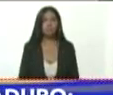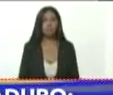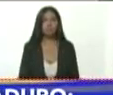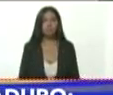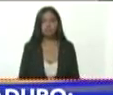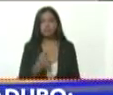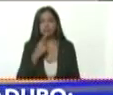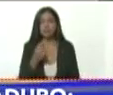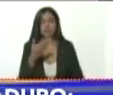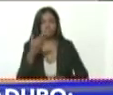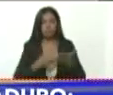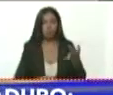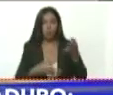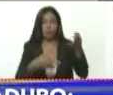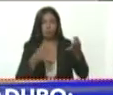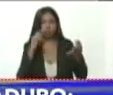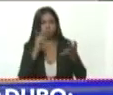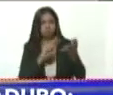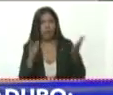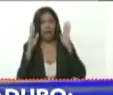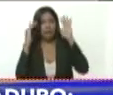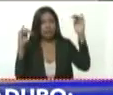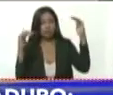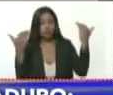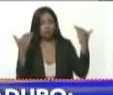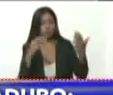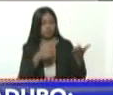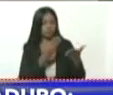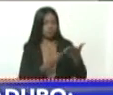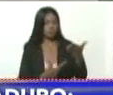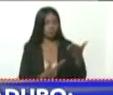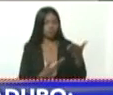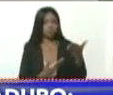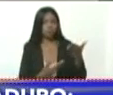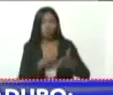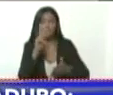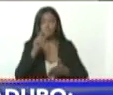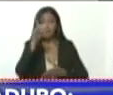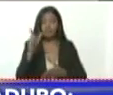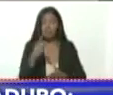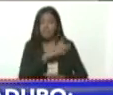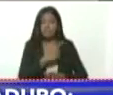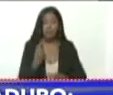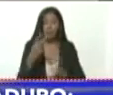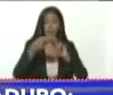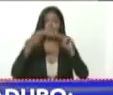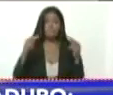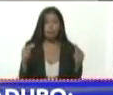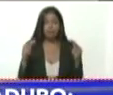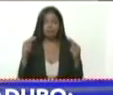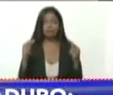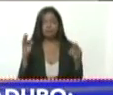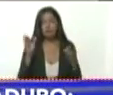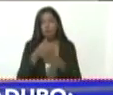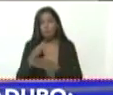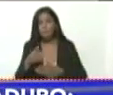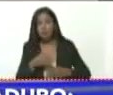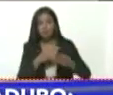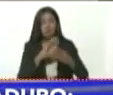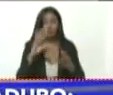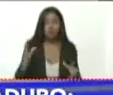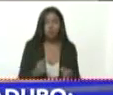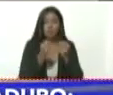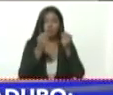Dice el documento lo siguiente, atención. Los venezolanos deseamos paz, convivencia,